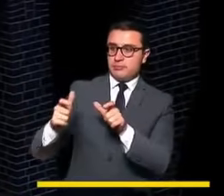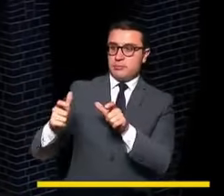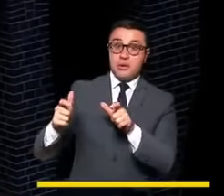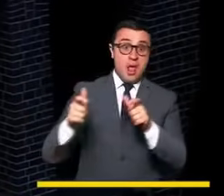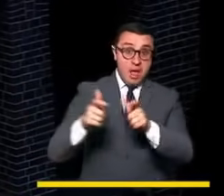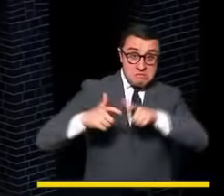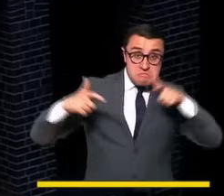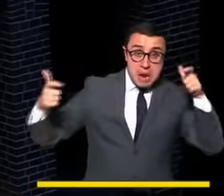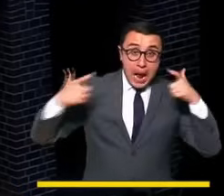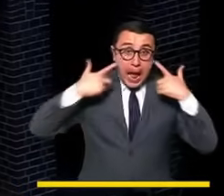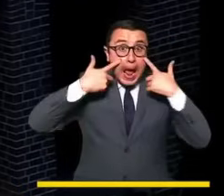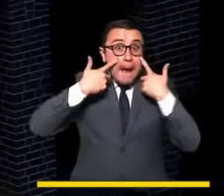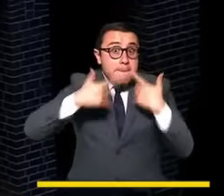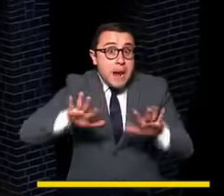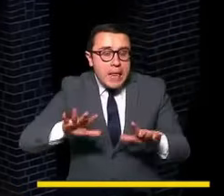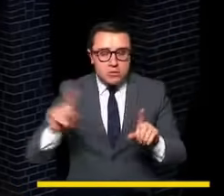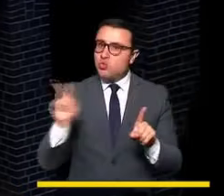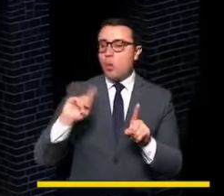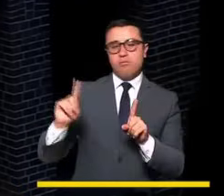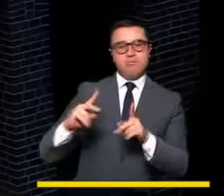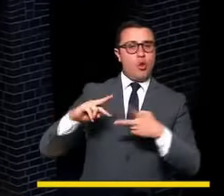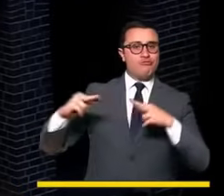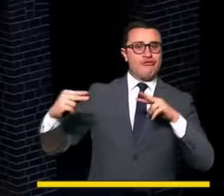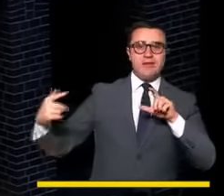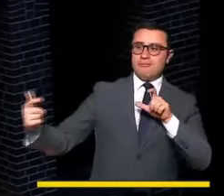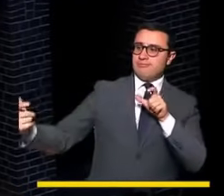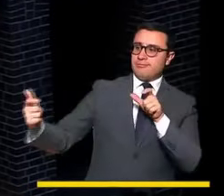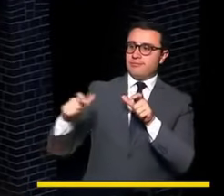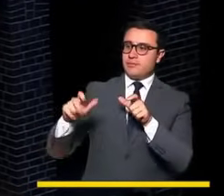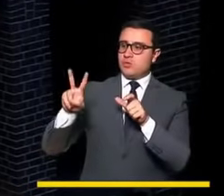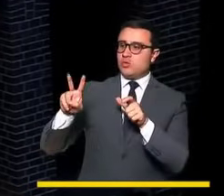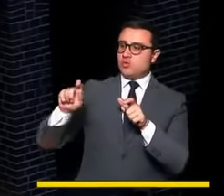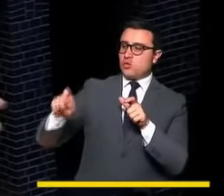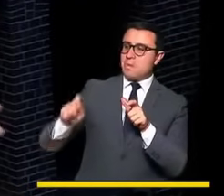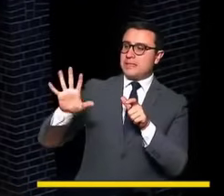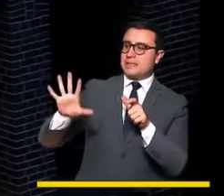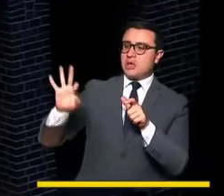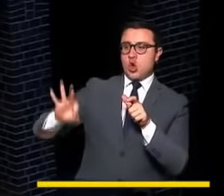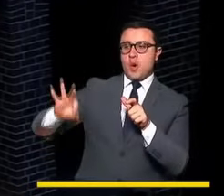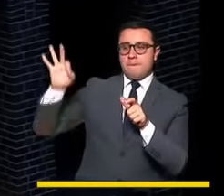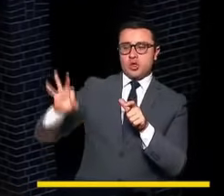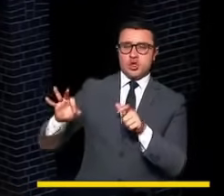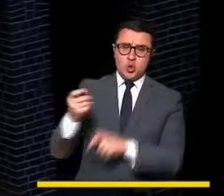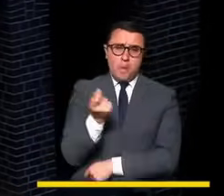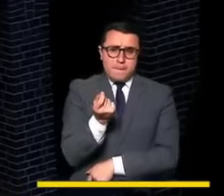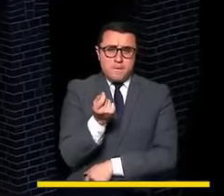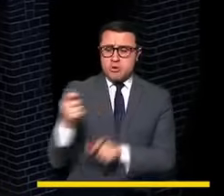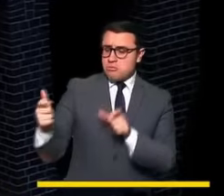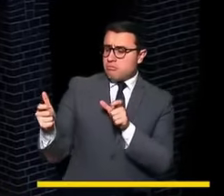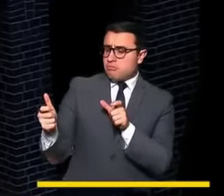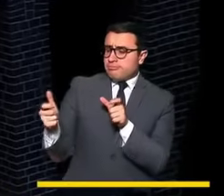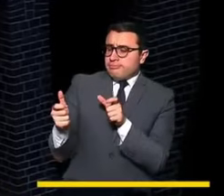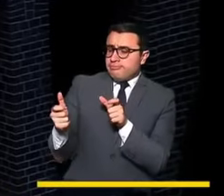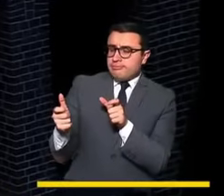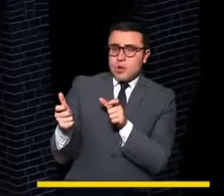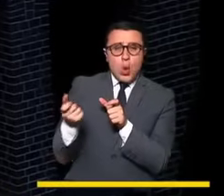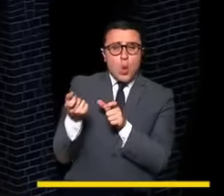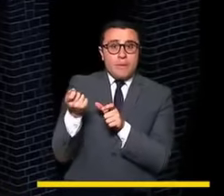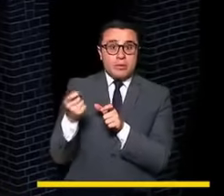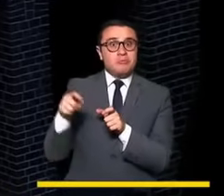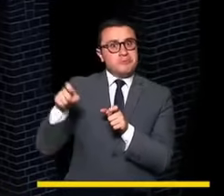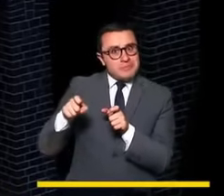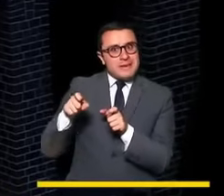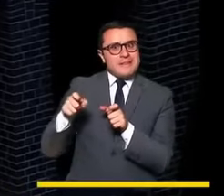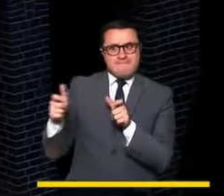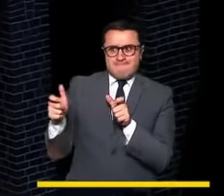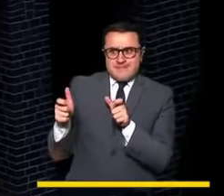pareciera, sino un descenso de 2,5%. Eso es poquito. Ahí toca bajar